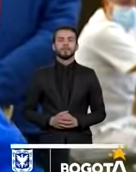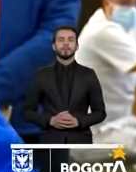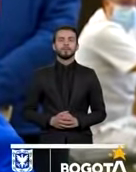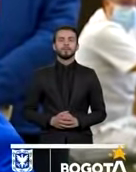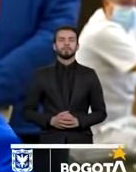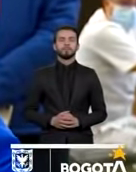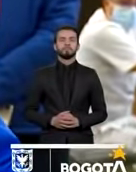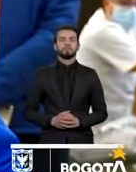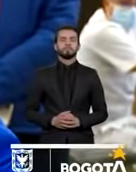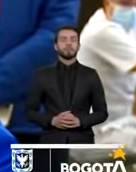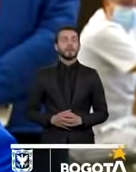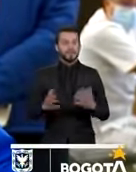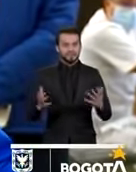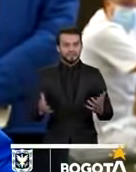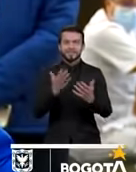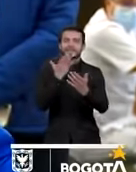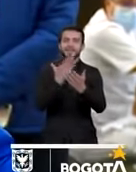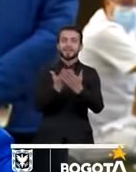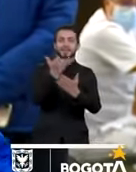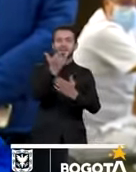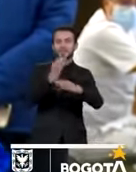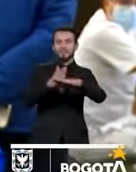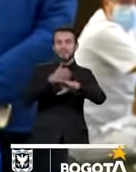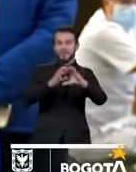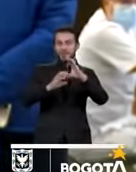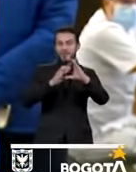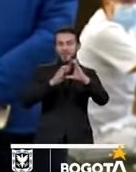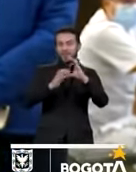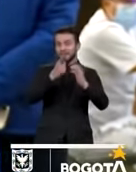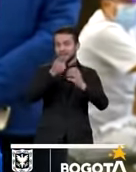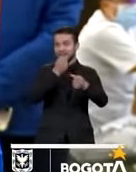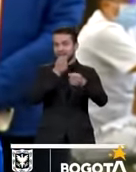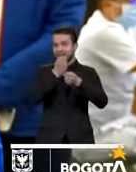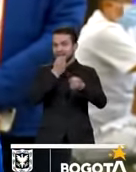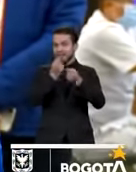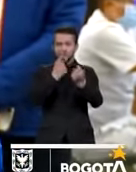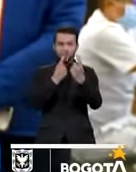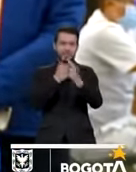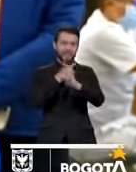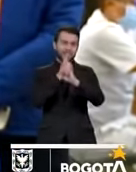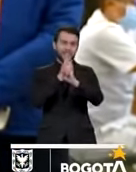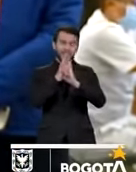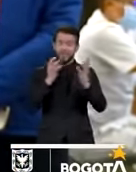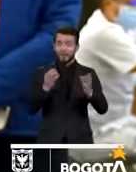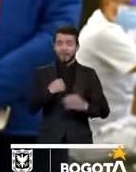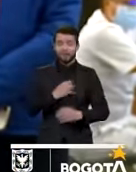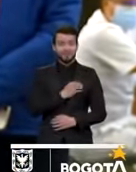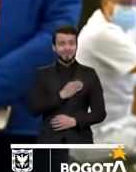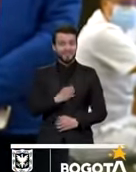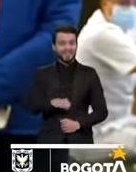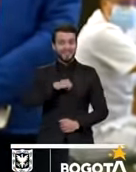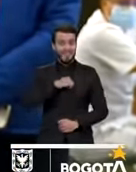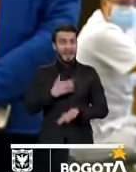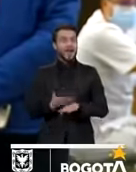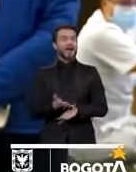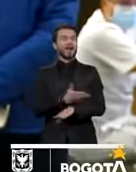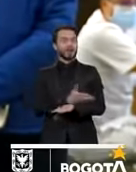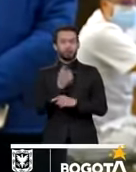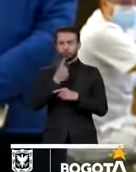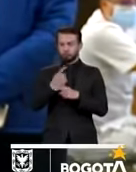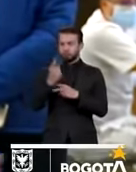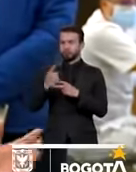Bueno, muchas gracias a todos los medios de comunicación que nos acompañan, a todos los ciudadanos. Es un orgullo para nosotros. Hace muy poquitas semanas estuvimos en este mismo